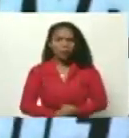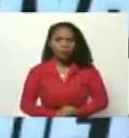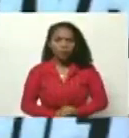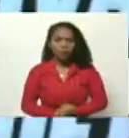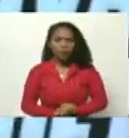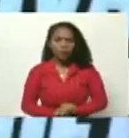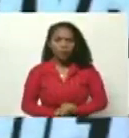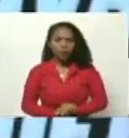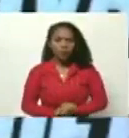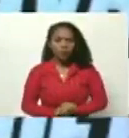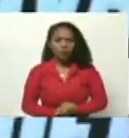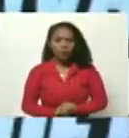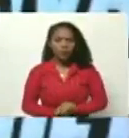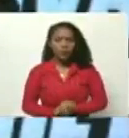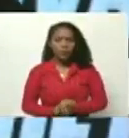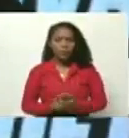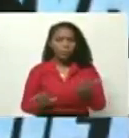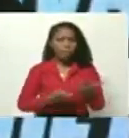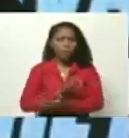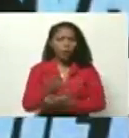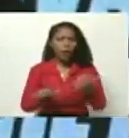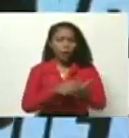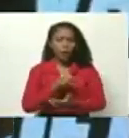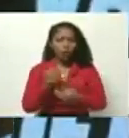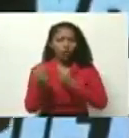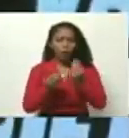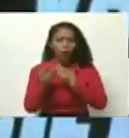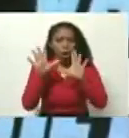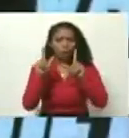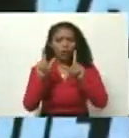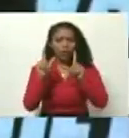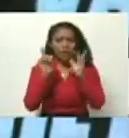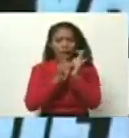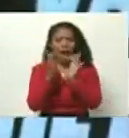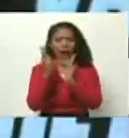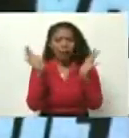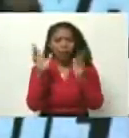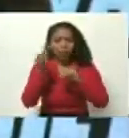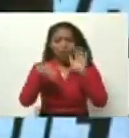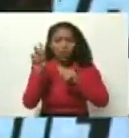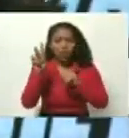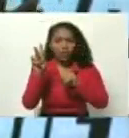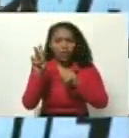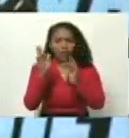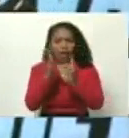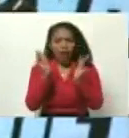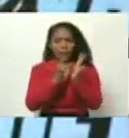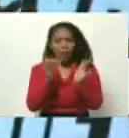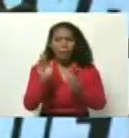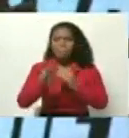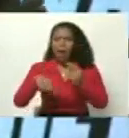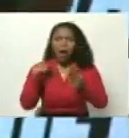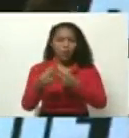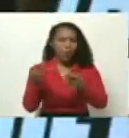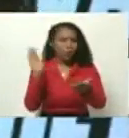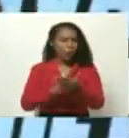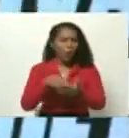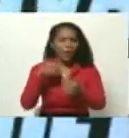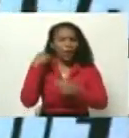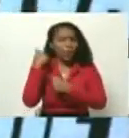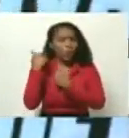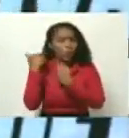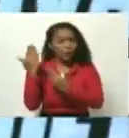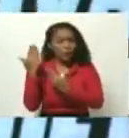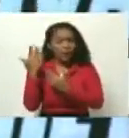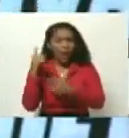una atrocidad como la del 11 de abril, 12 de abril, nunca más. Eso sería un